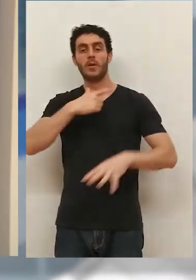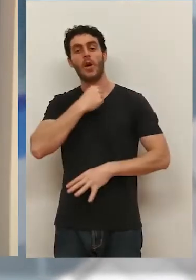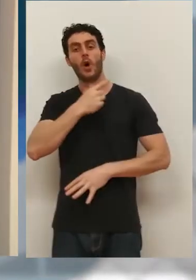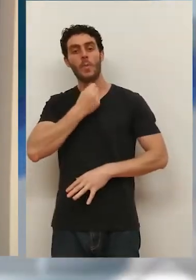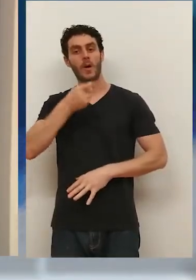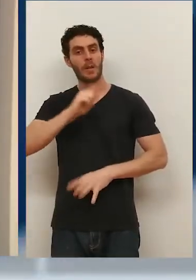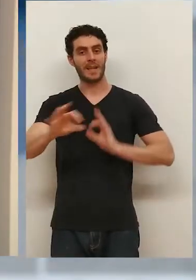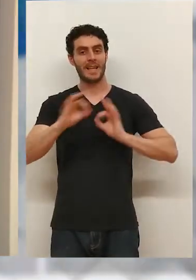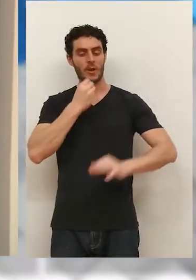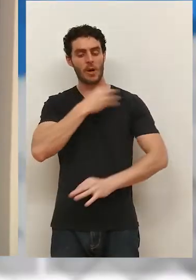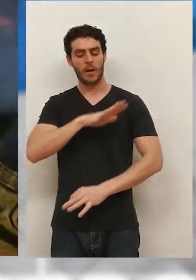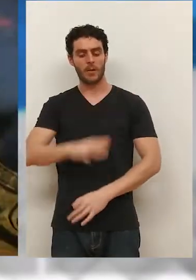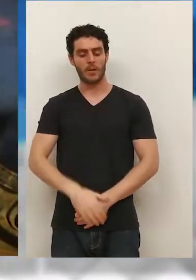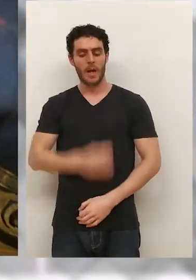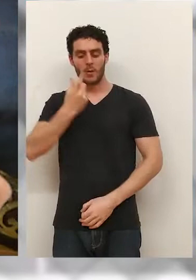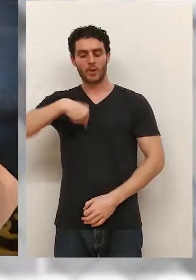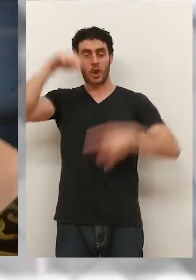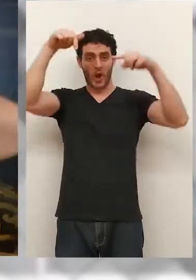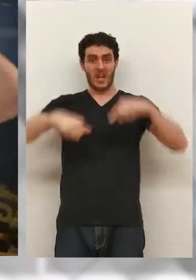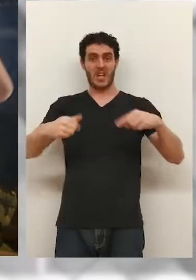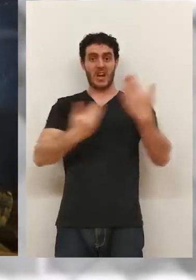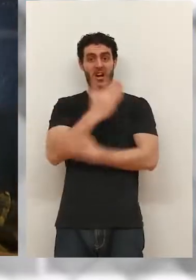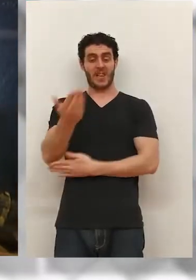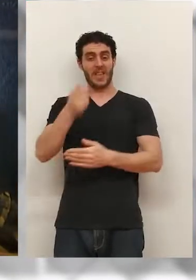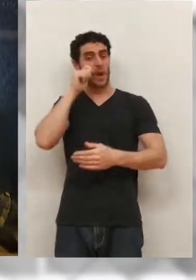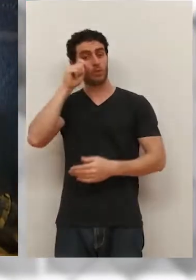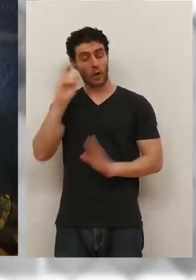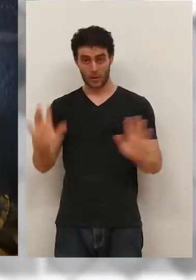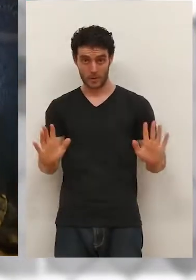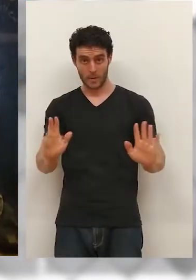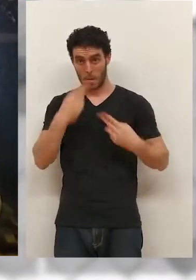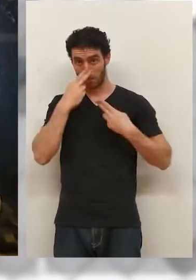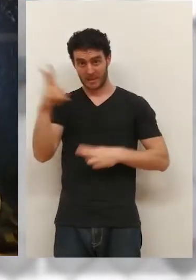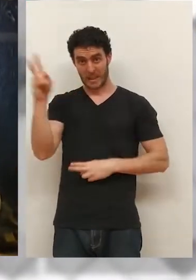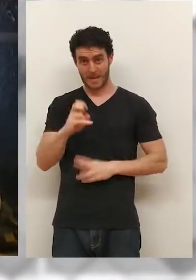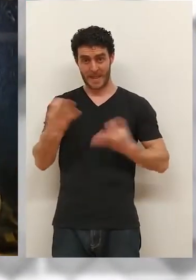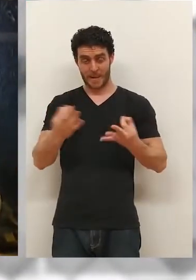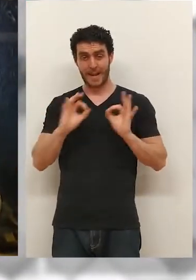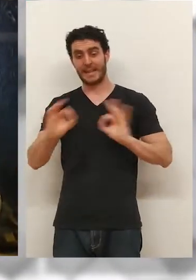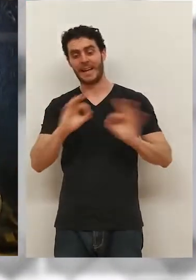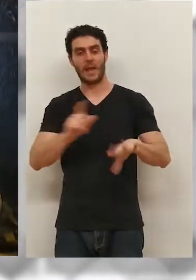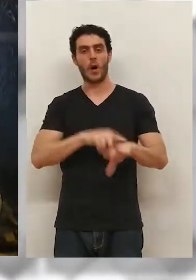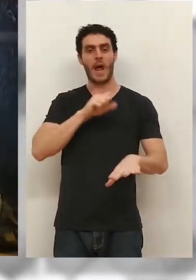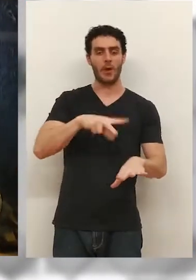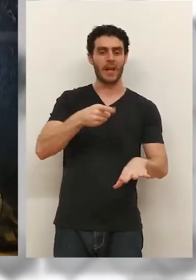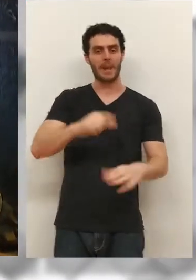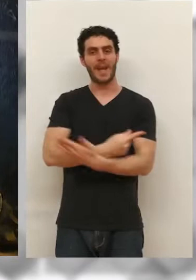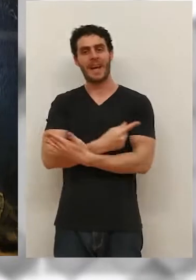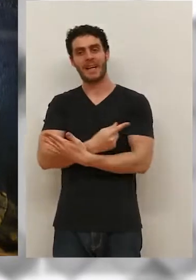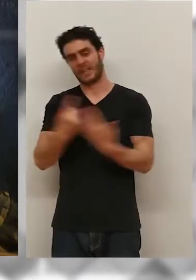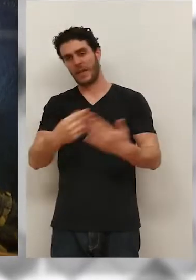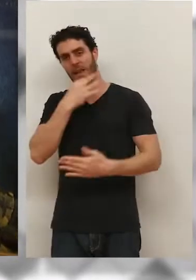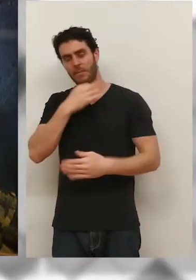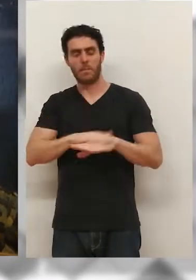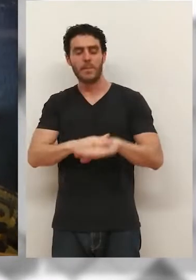el humor y el mejor teatro. Bueno, estamos aquí en el Día de los Museos. No perdés la visita teatralizada a las 12 y a las 18.